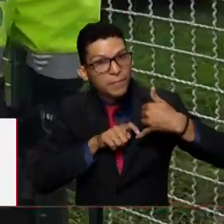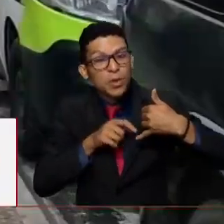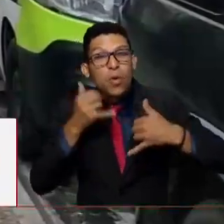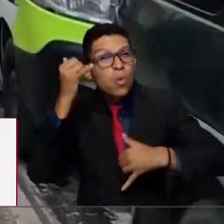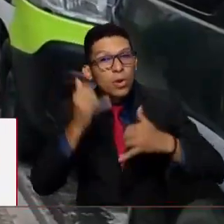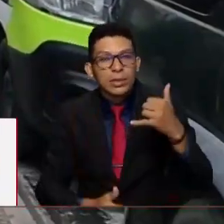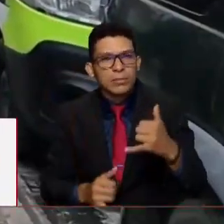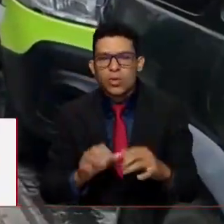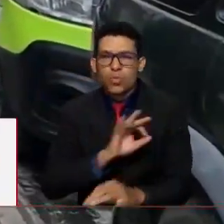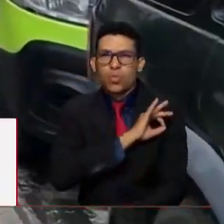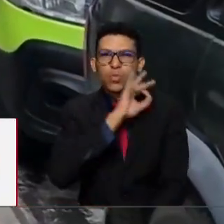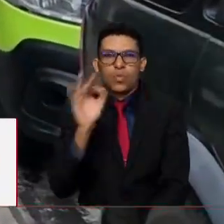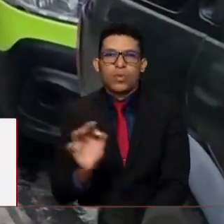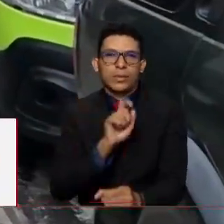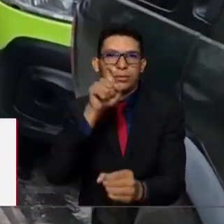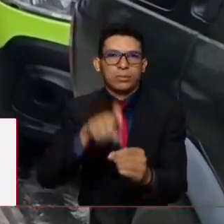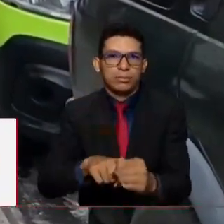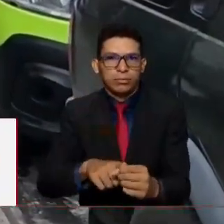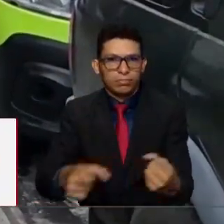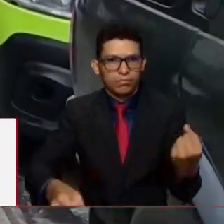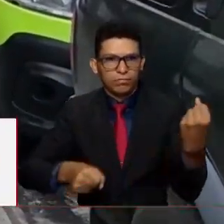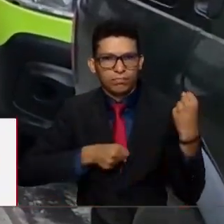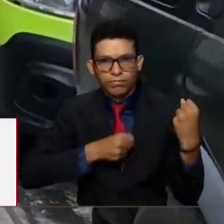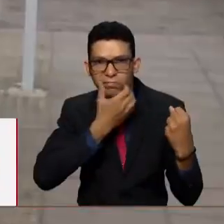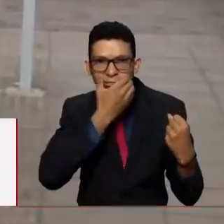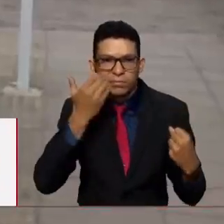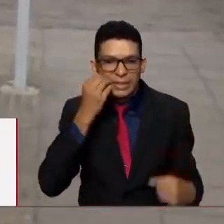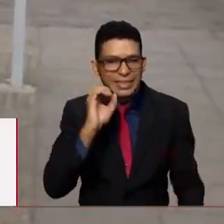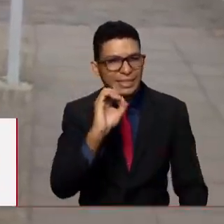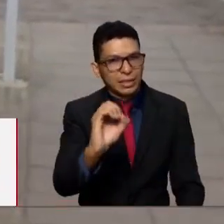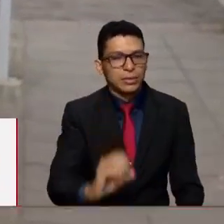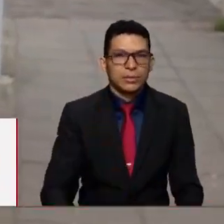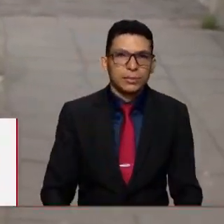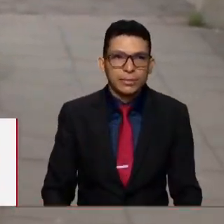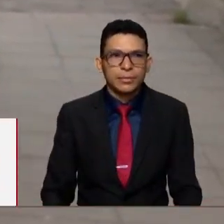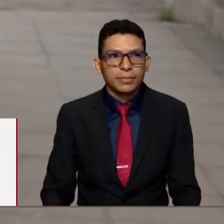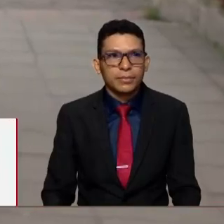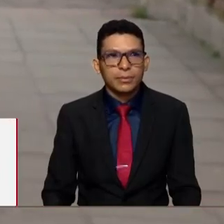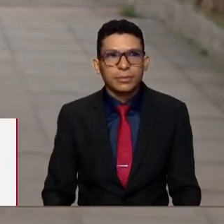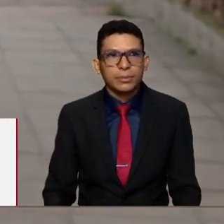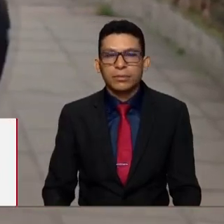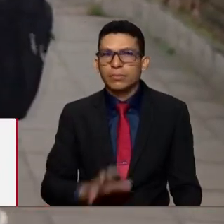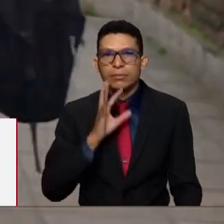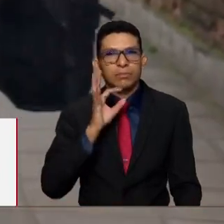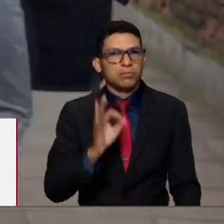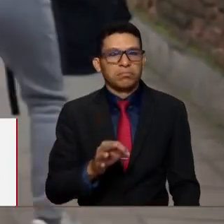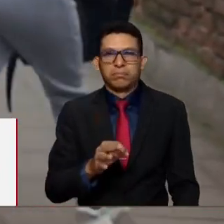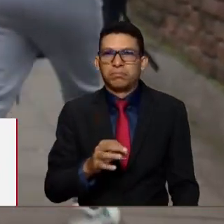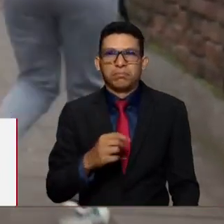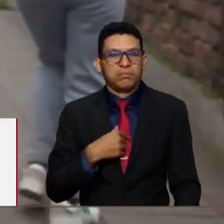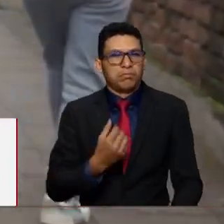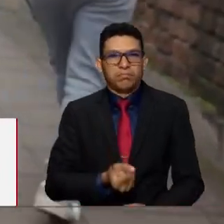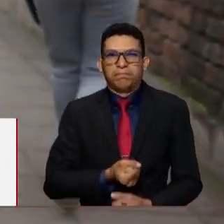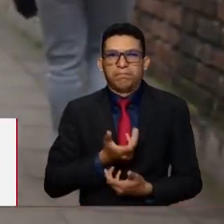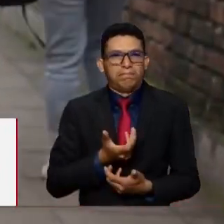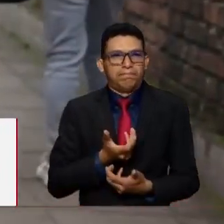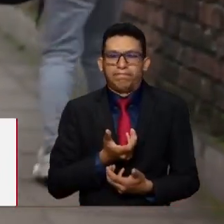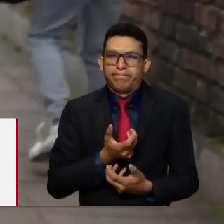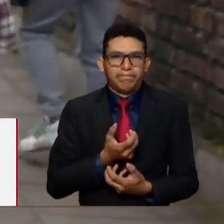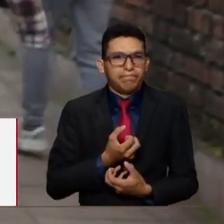2022, jamás hizo parte de ningún grupo armado ilegal. Pues la verdad no me quedan palabras para hablar. Y...